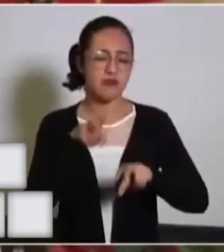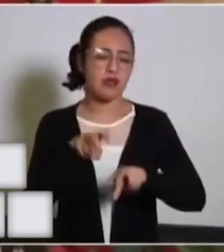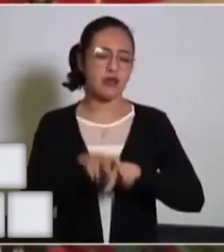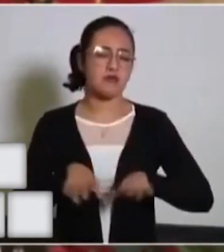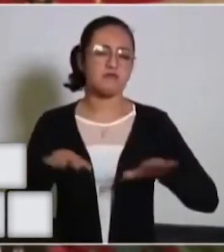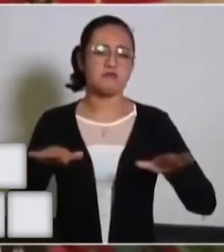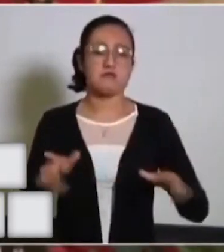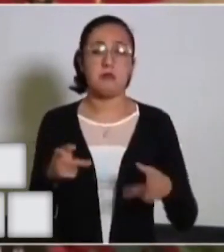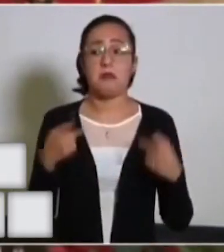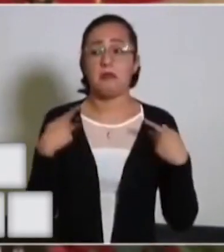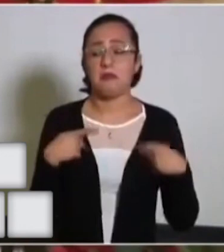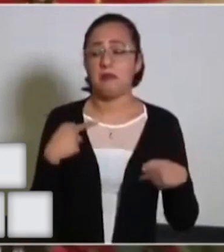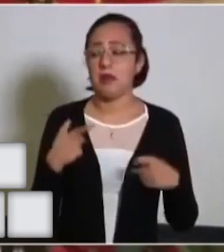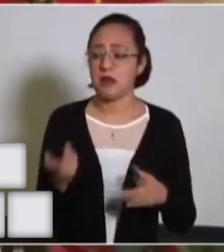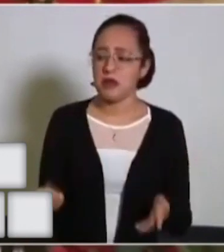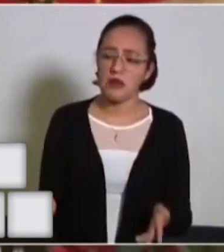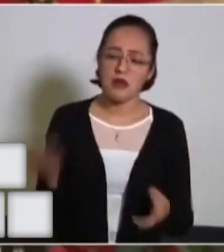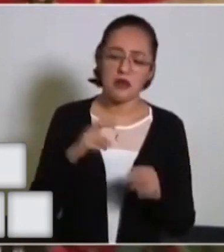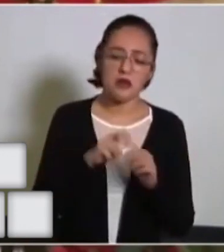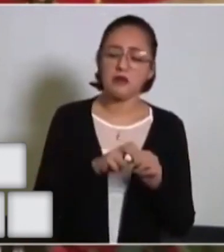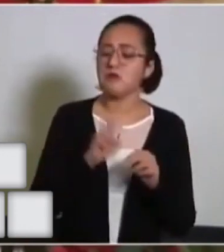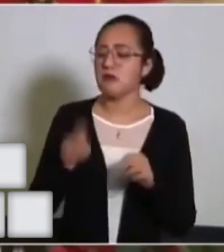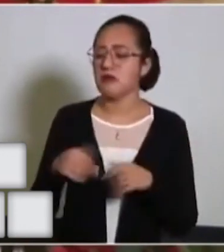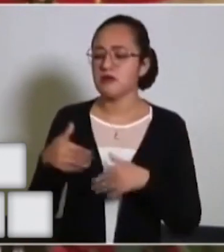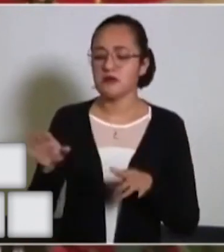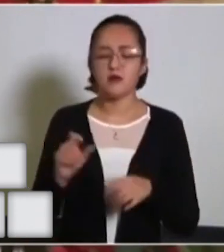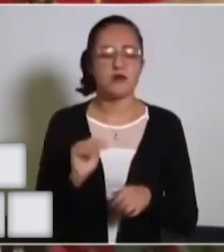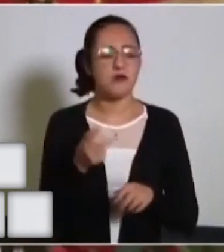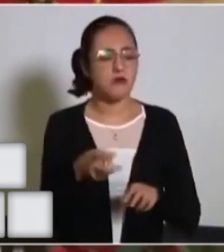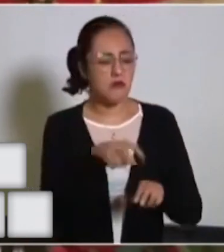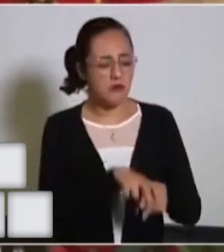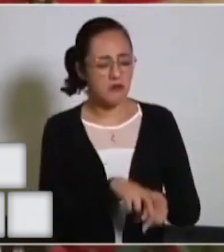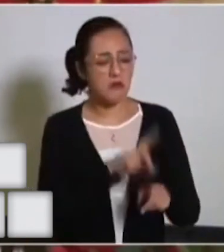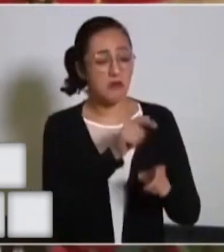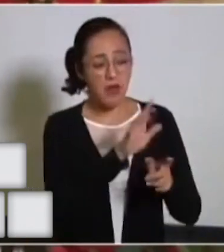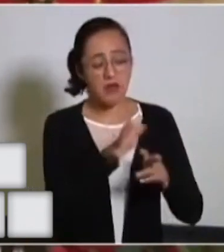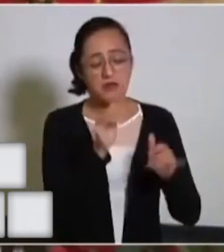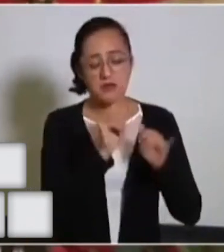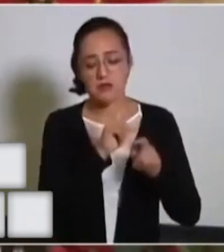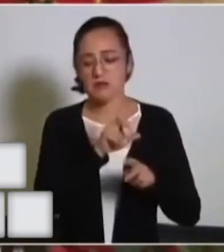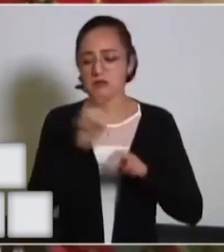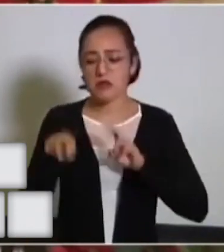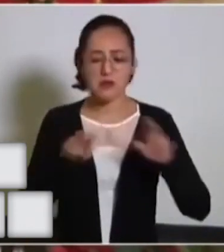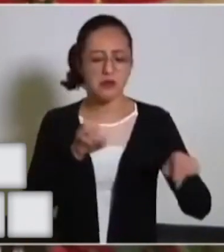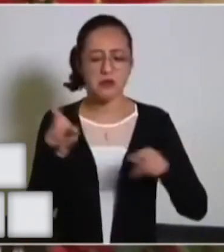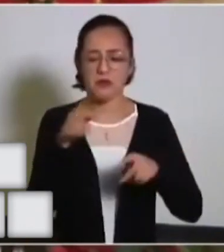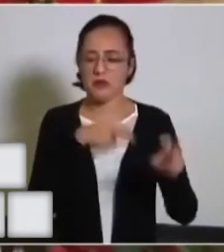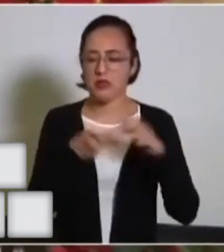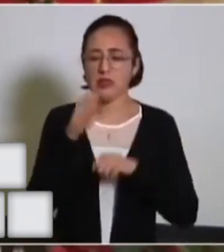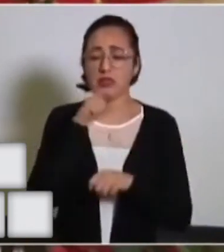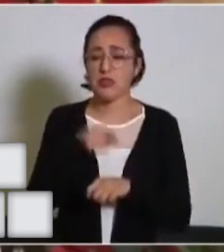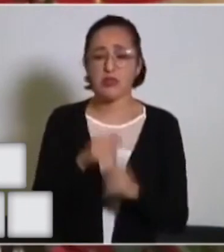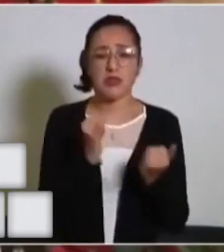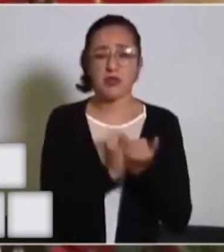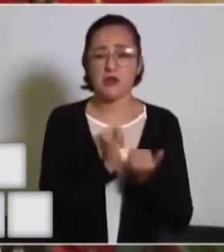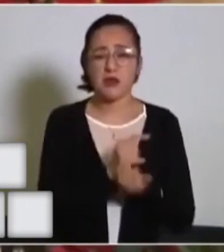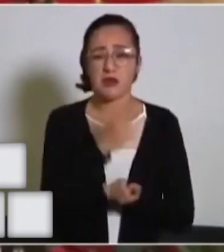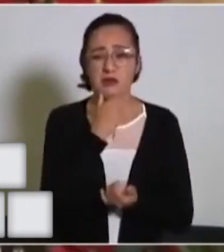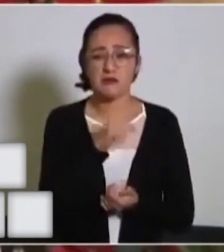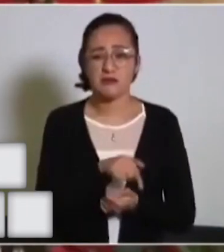Entonces recogía gente en un lugar, los bajaba en otro lugar y subía a otros. Así andaba este señor de noches.